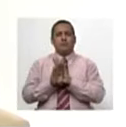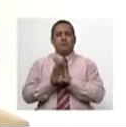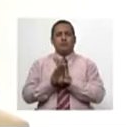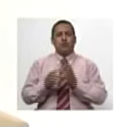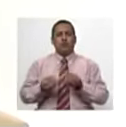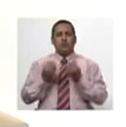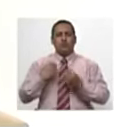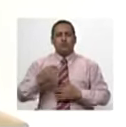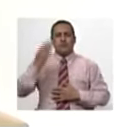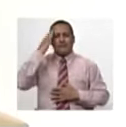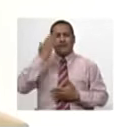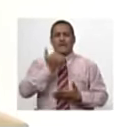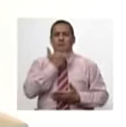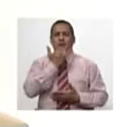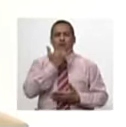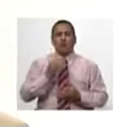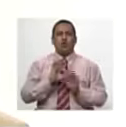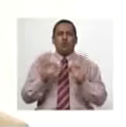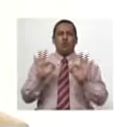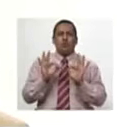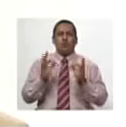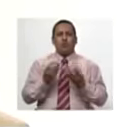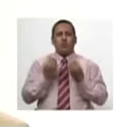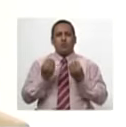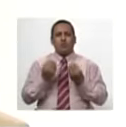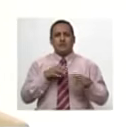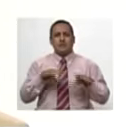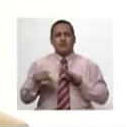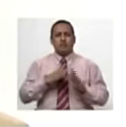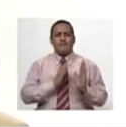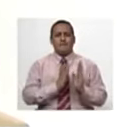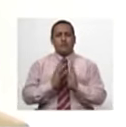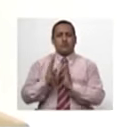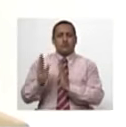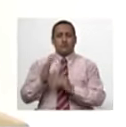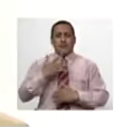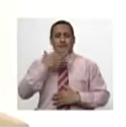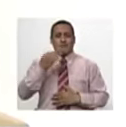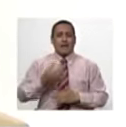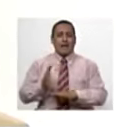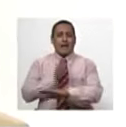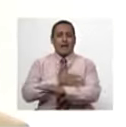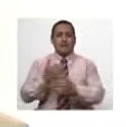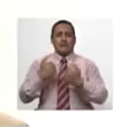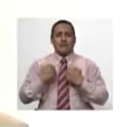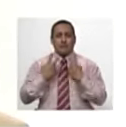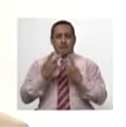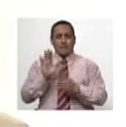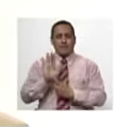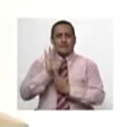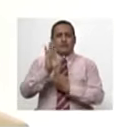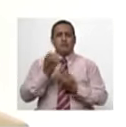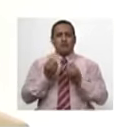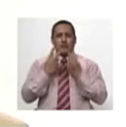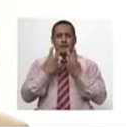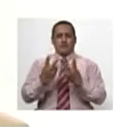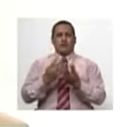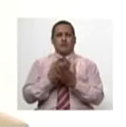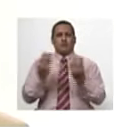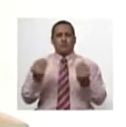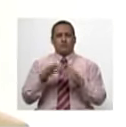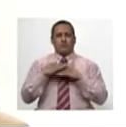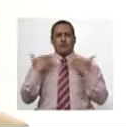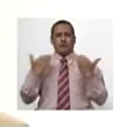ejemplo saber qué pasó o qué fue de este proceso, que en realidad tenemos que tenerlo siempre presente porque nos afecta